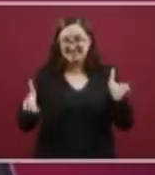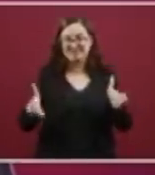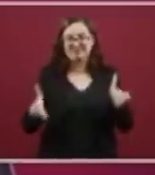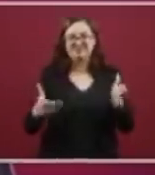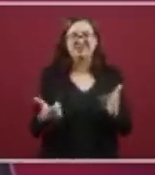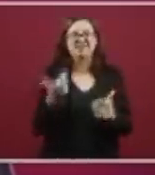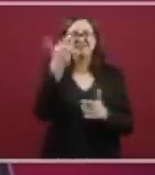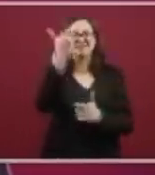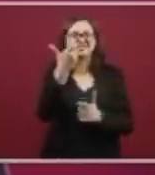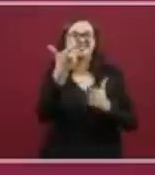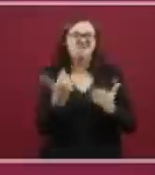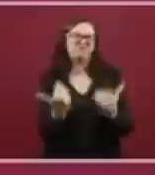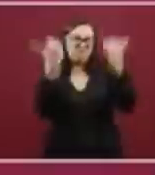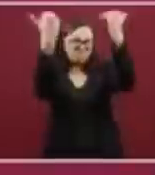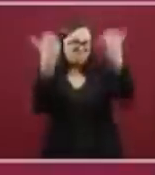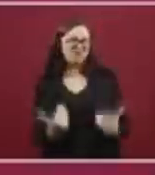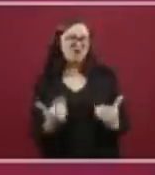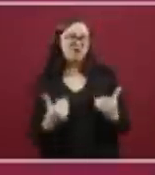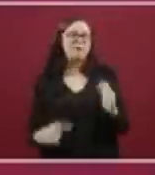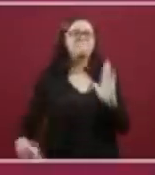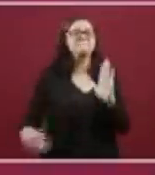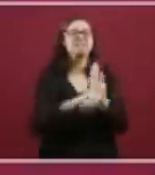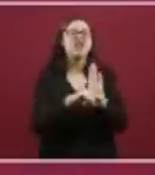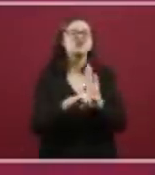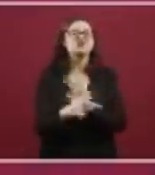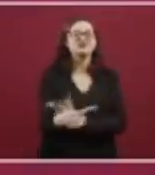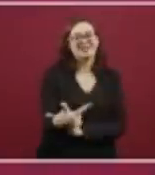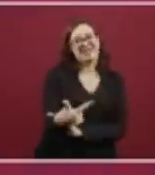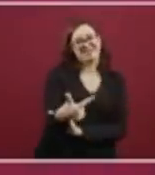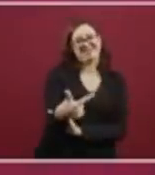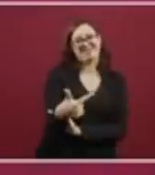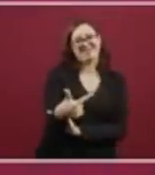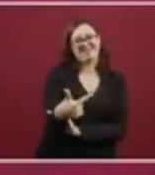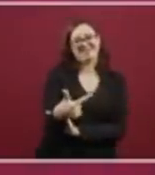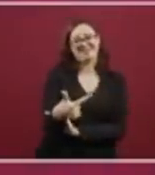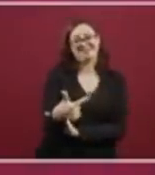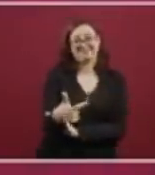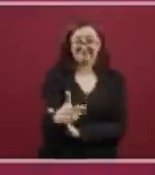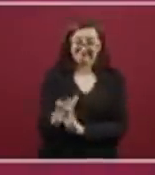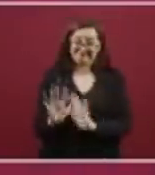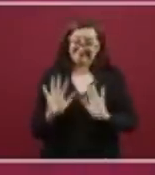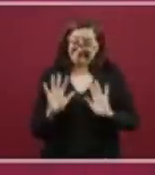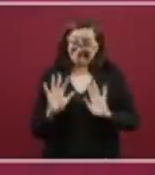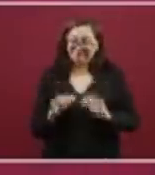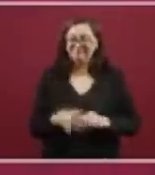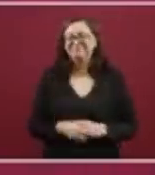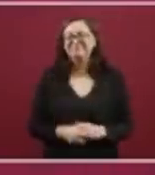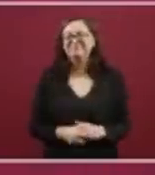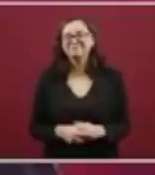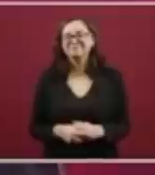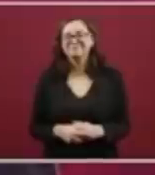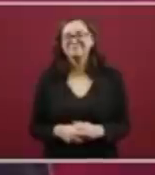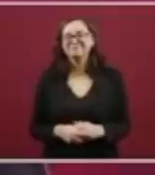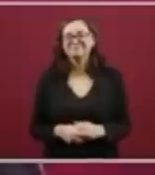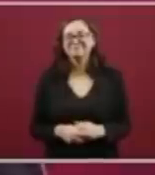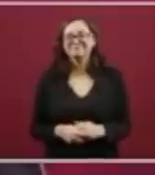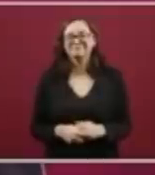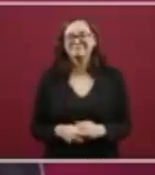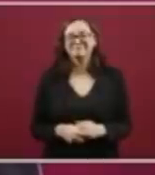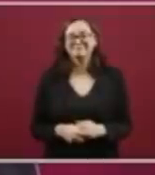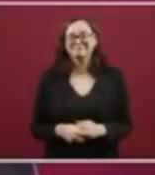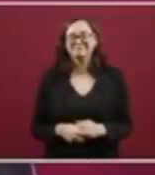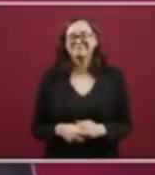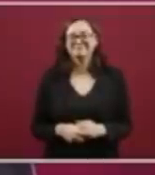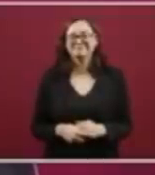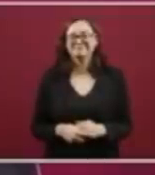de menos 7. Sin embargo,